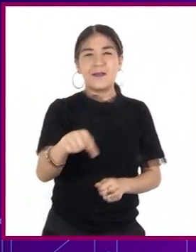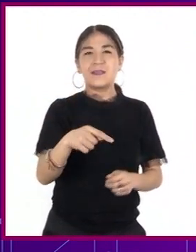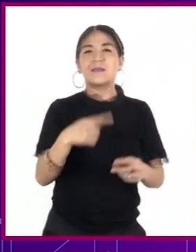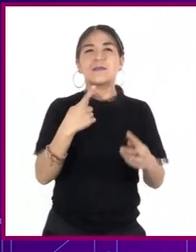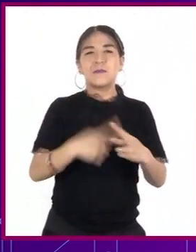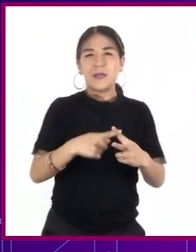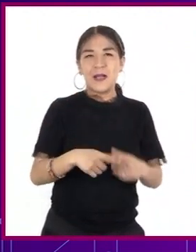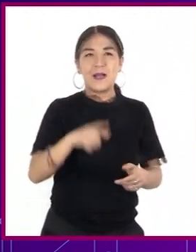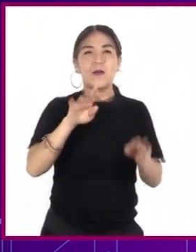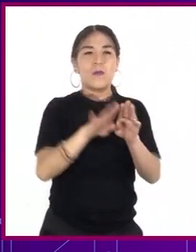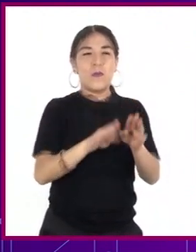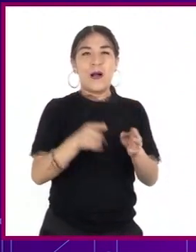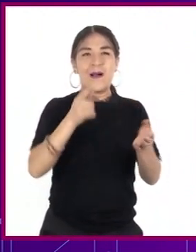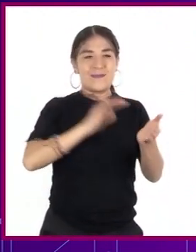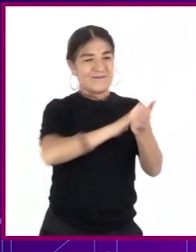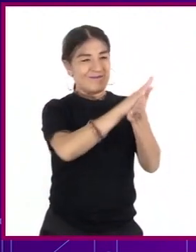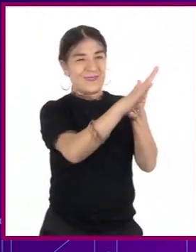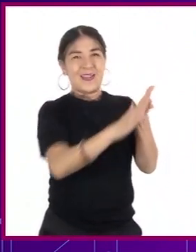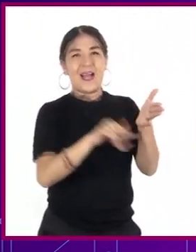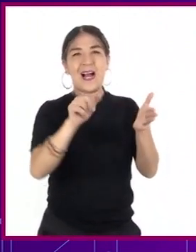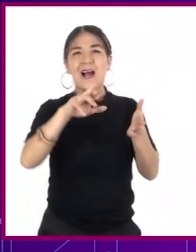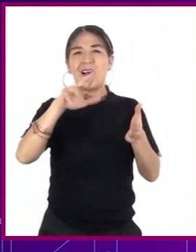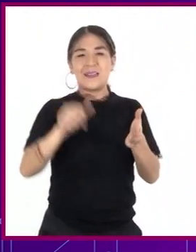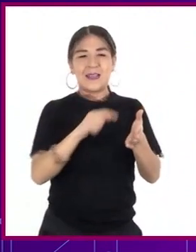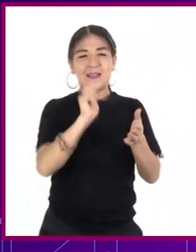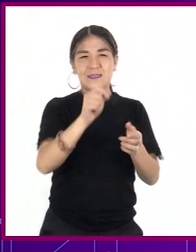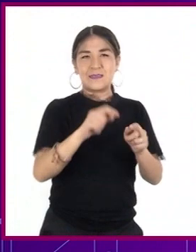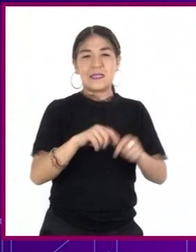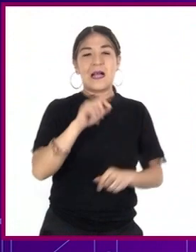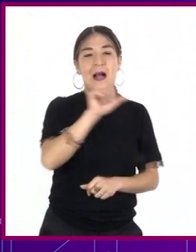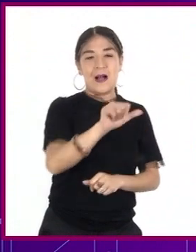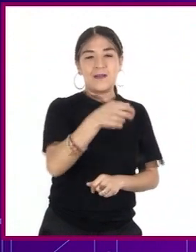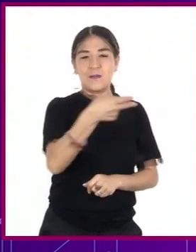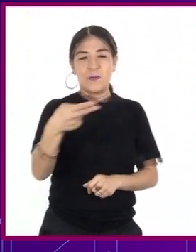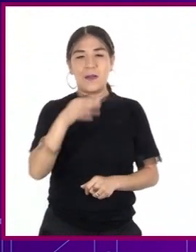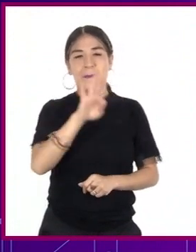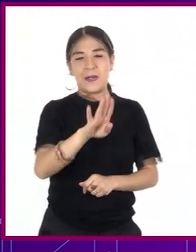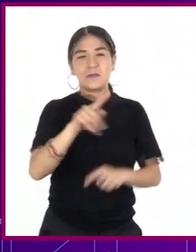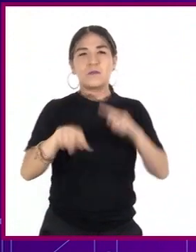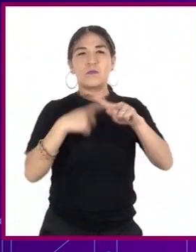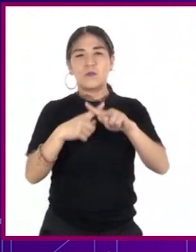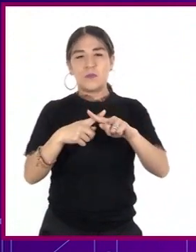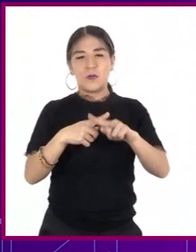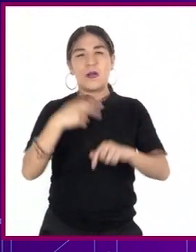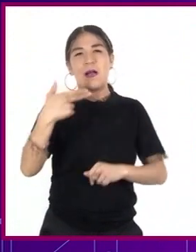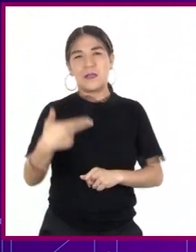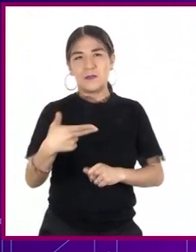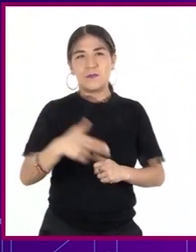el área de un rectángulo es área igual a base por altura.